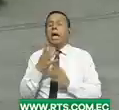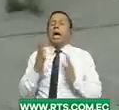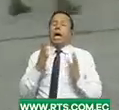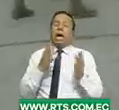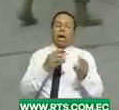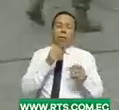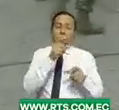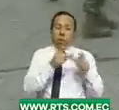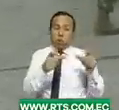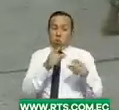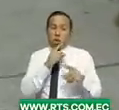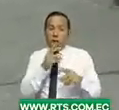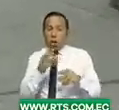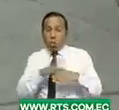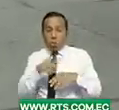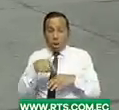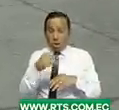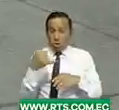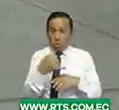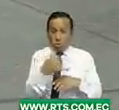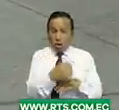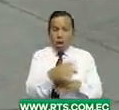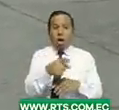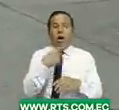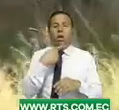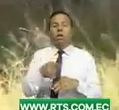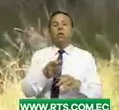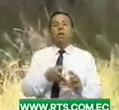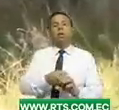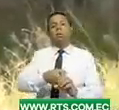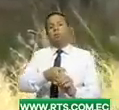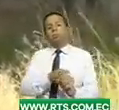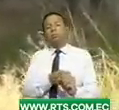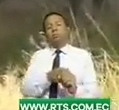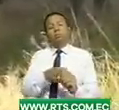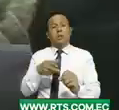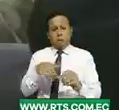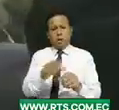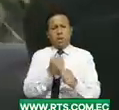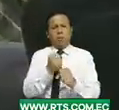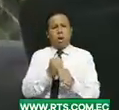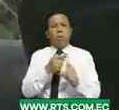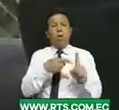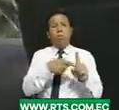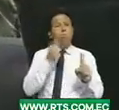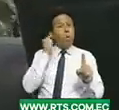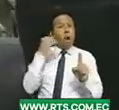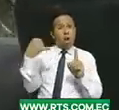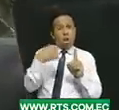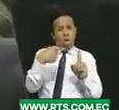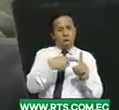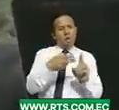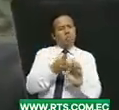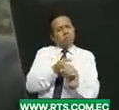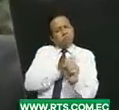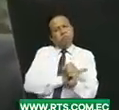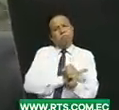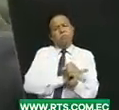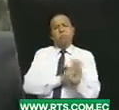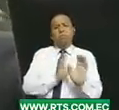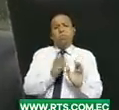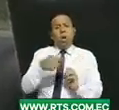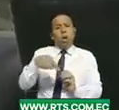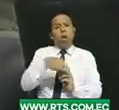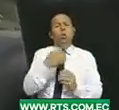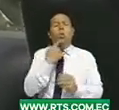que la joven conscripto denunciante se retiró de la institución. Están las personas, todas las personas están en funciones. ¿Y la víctima presunta? ¿Sigue?